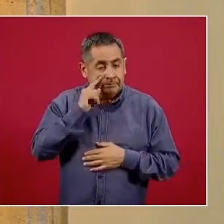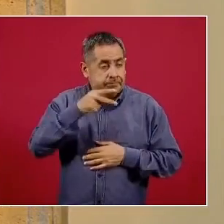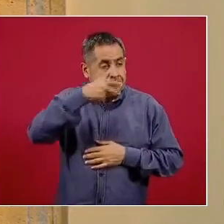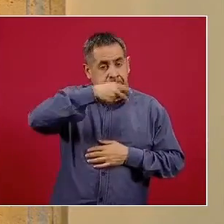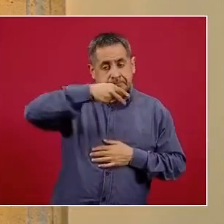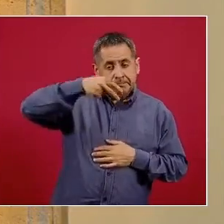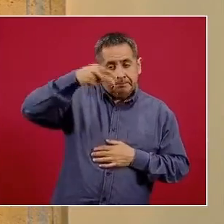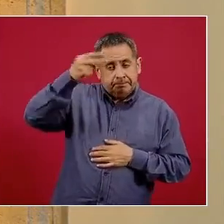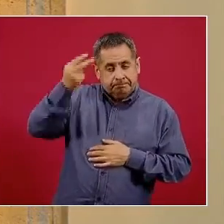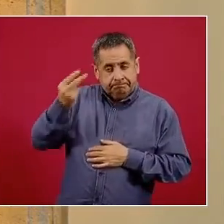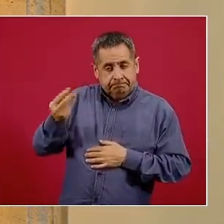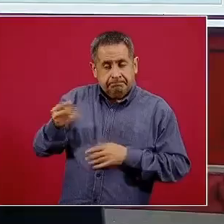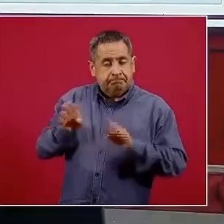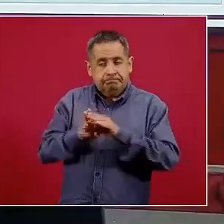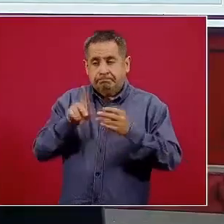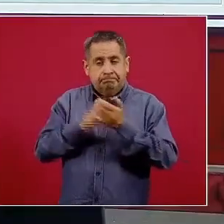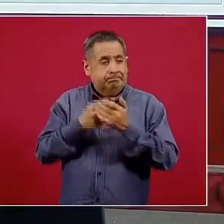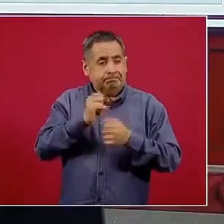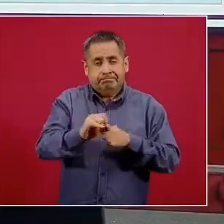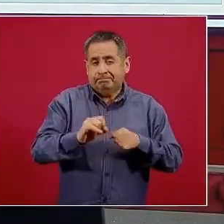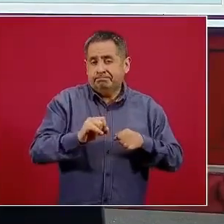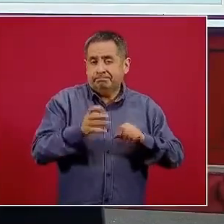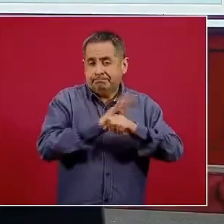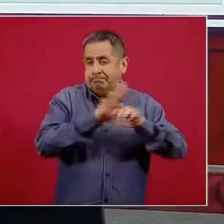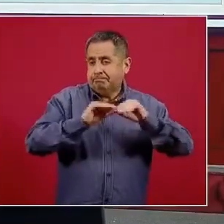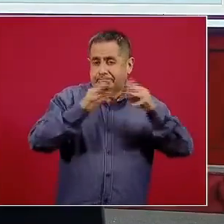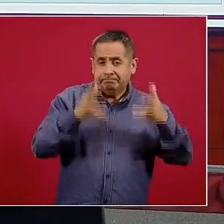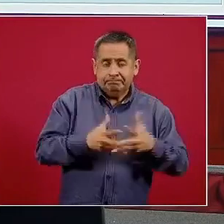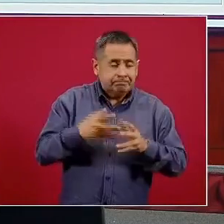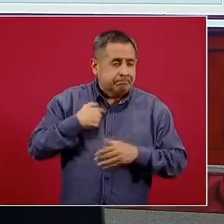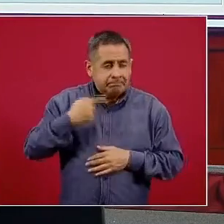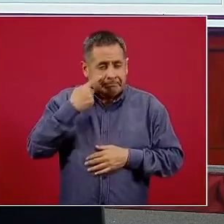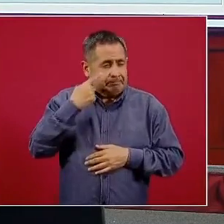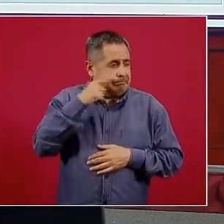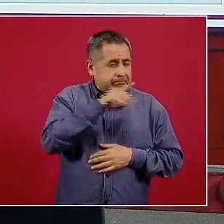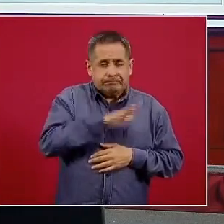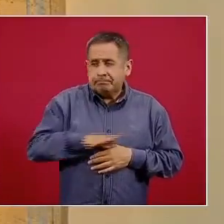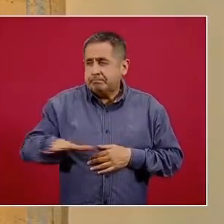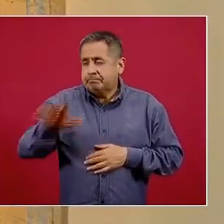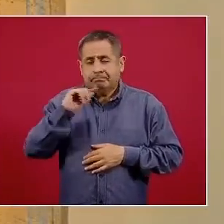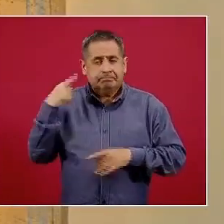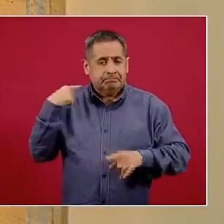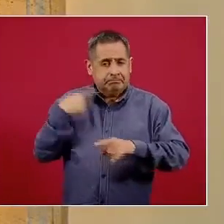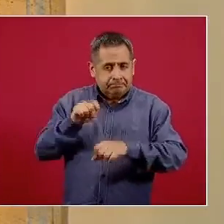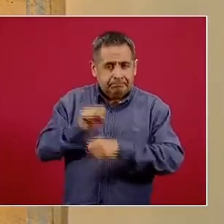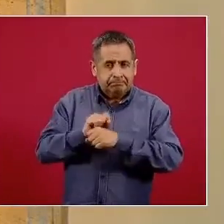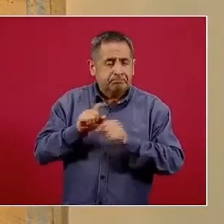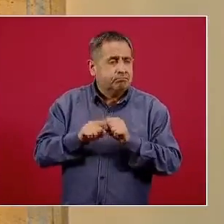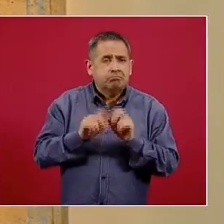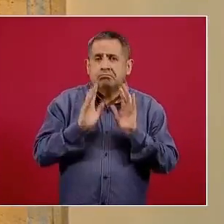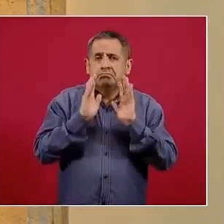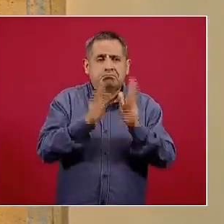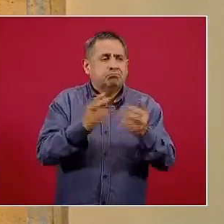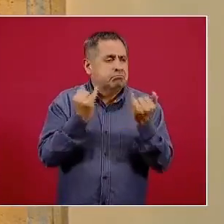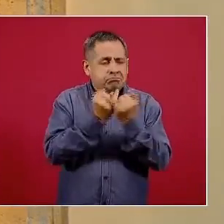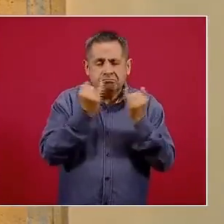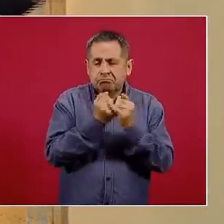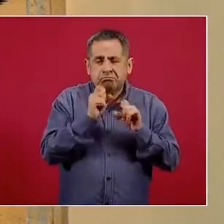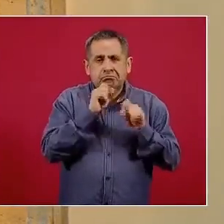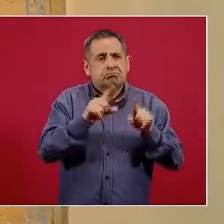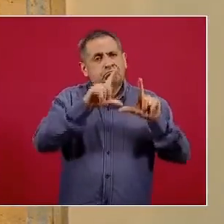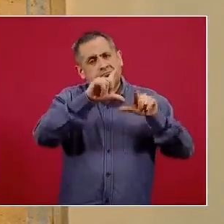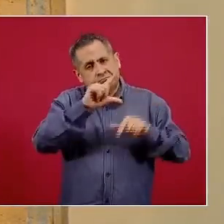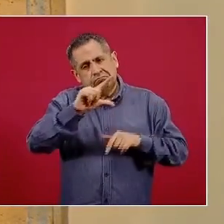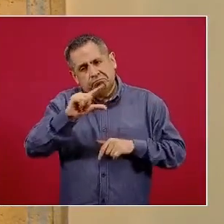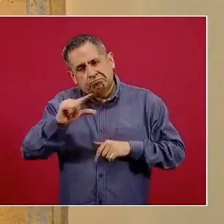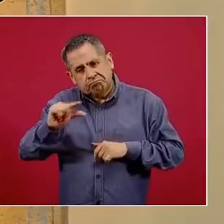la epidemia, y en este caso las tendencias que vemos en las últimas semanas, no sufren ningún cambio.